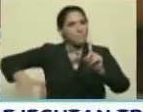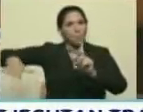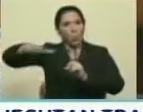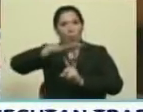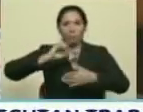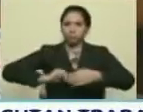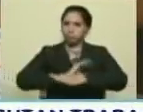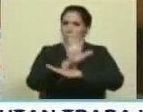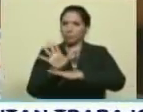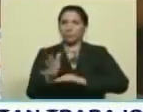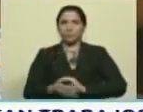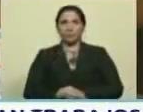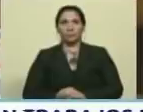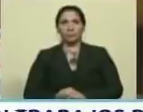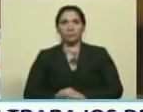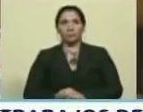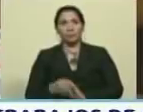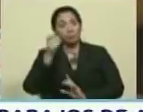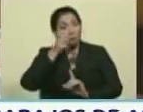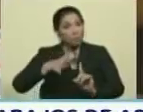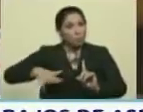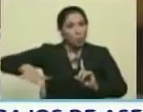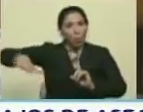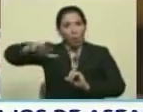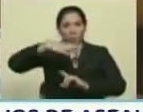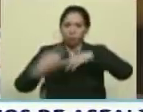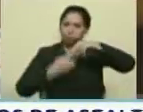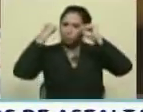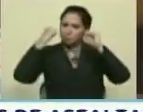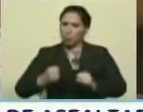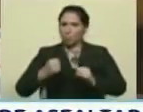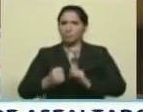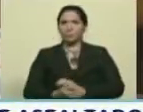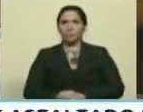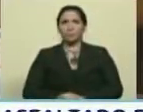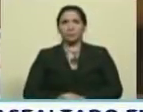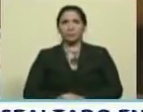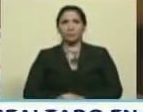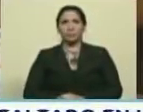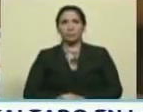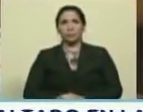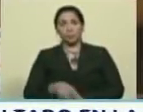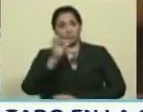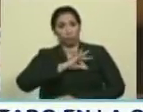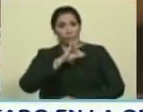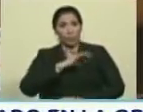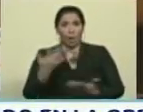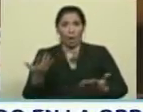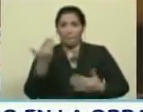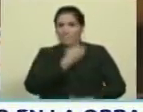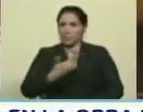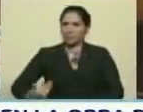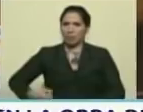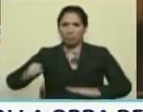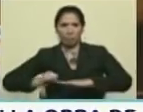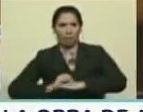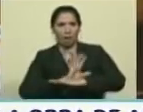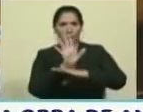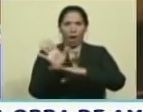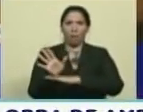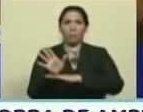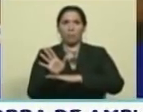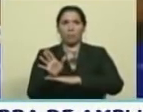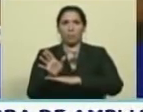cubano, pueblo revolucionario, hermanos presidentes del ALBA, hermano